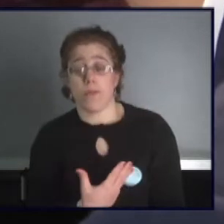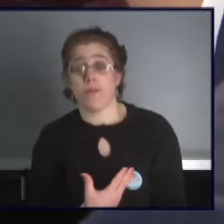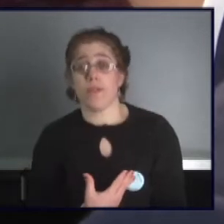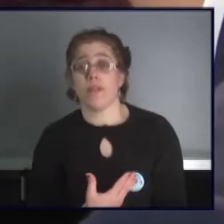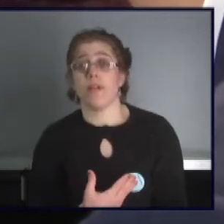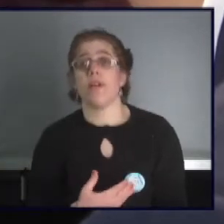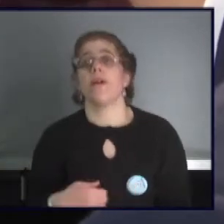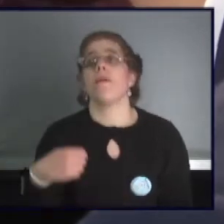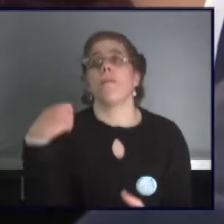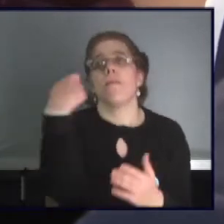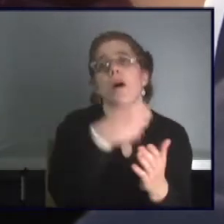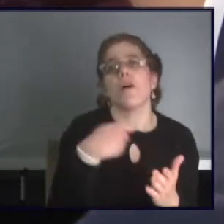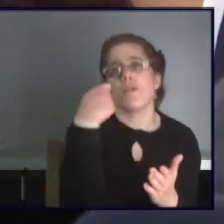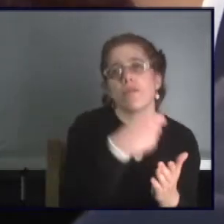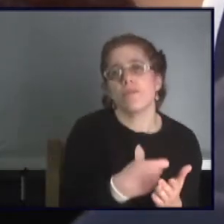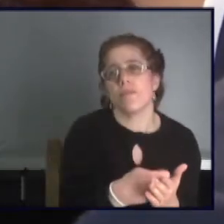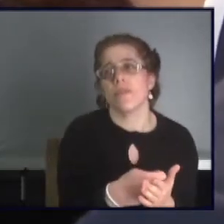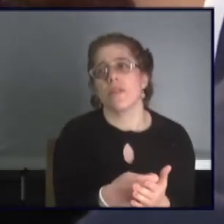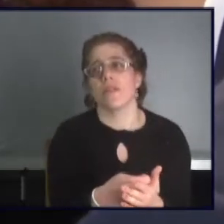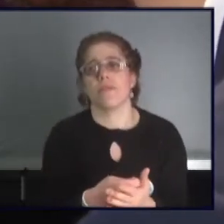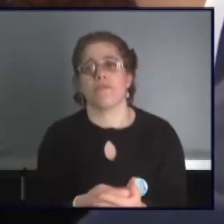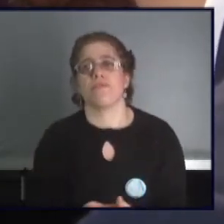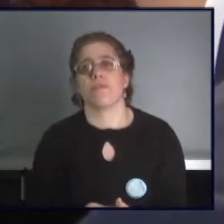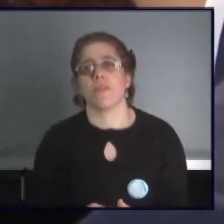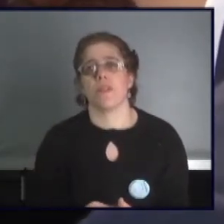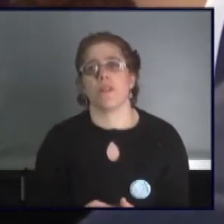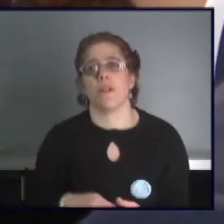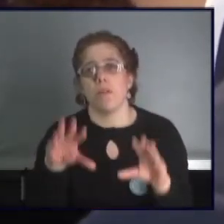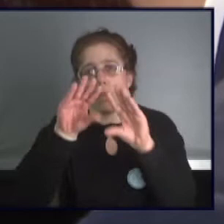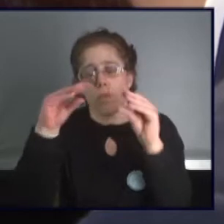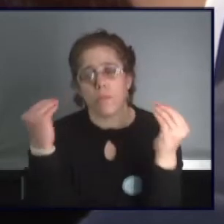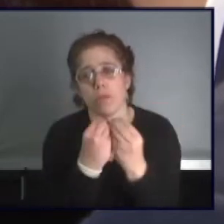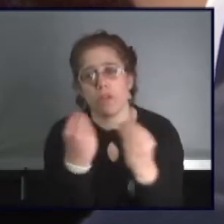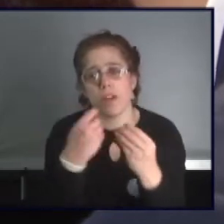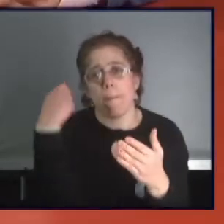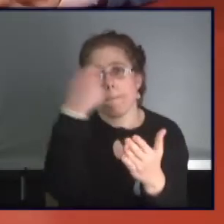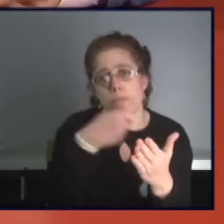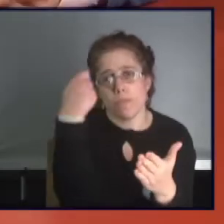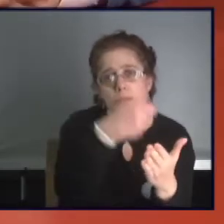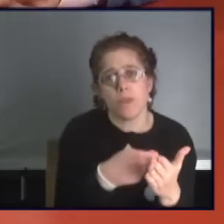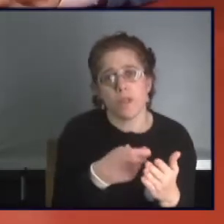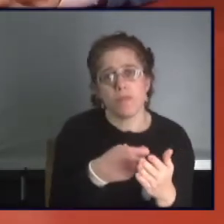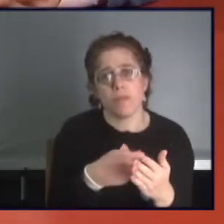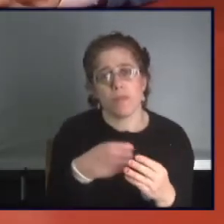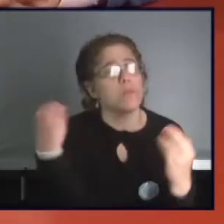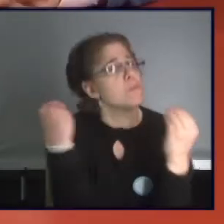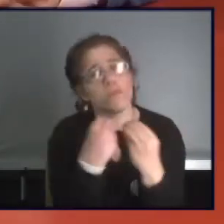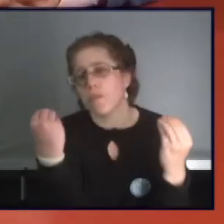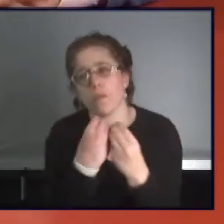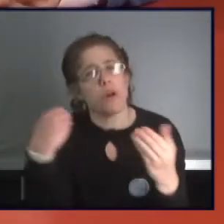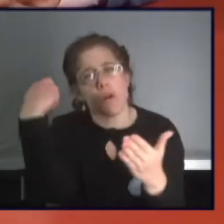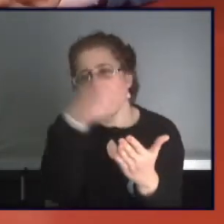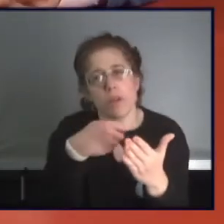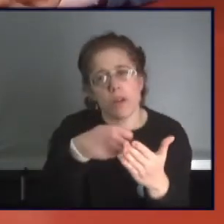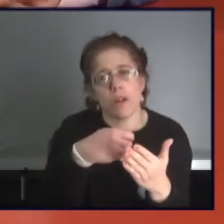cuando asumió debía 145 mil millones hoy debemos casi 300 y dice que no estamos desendeudando